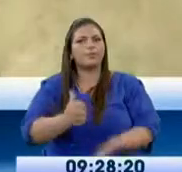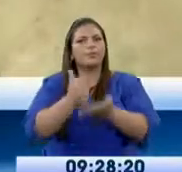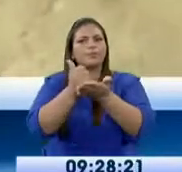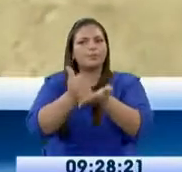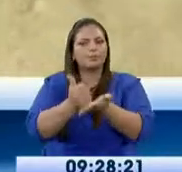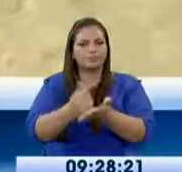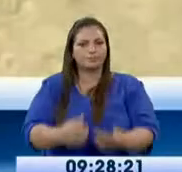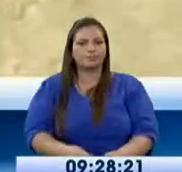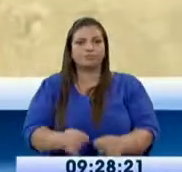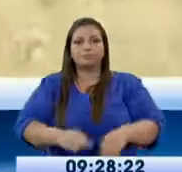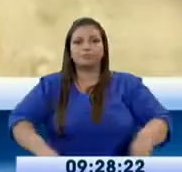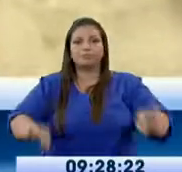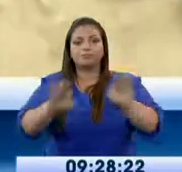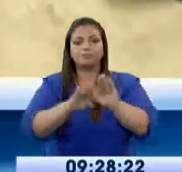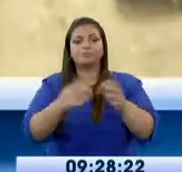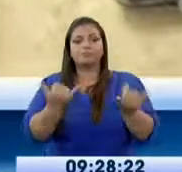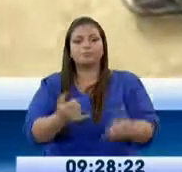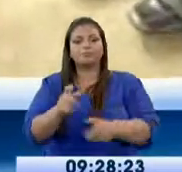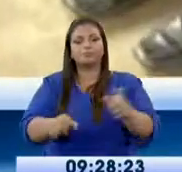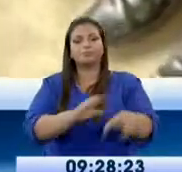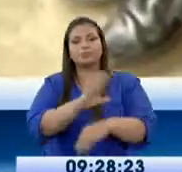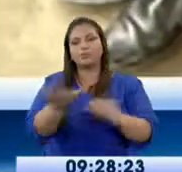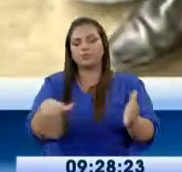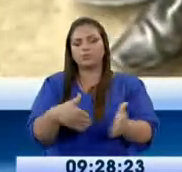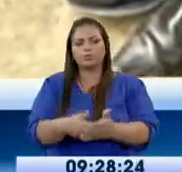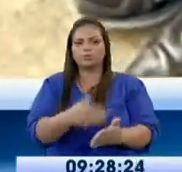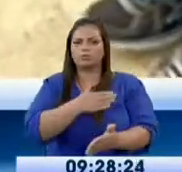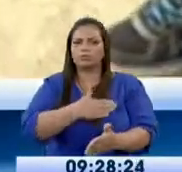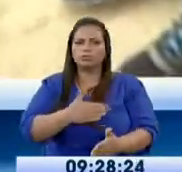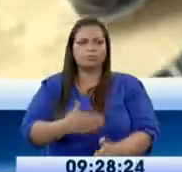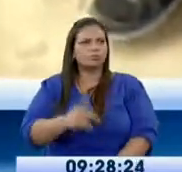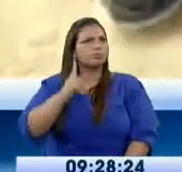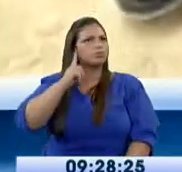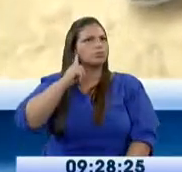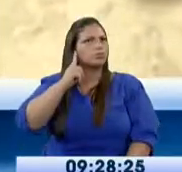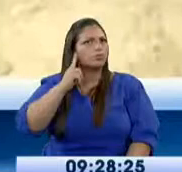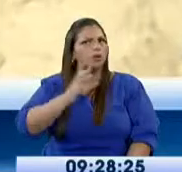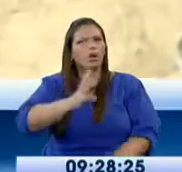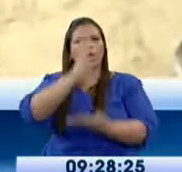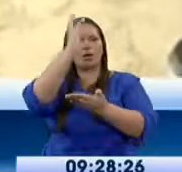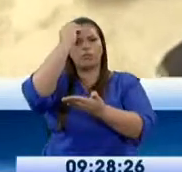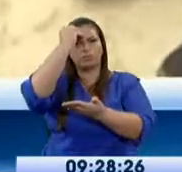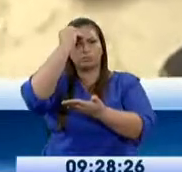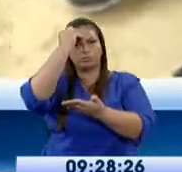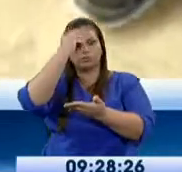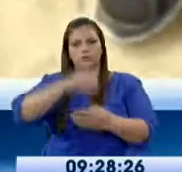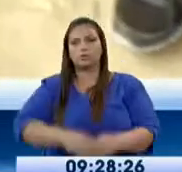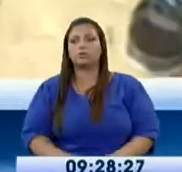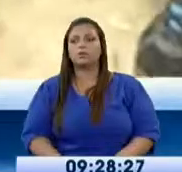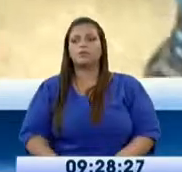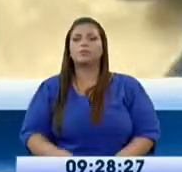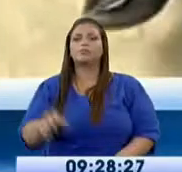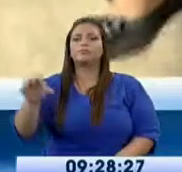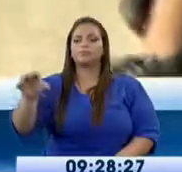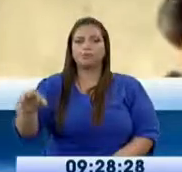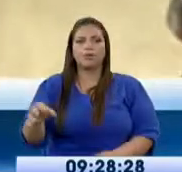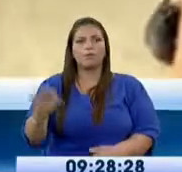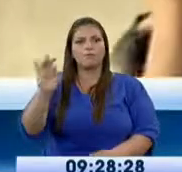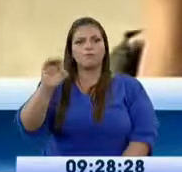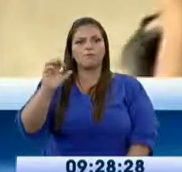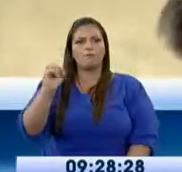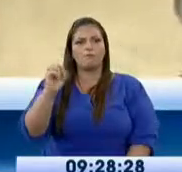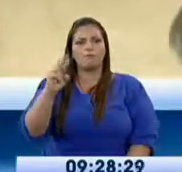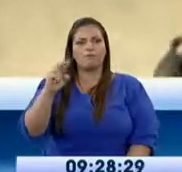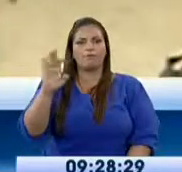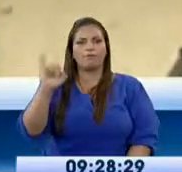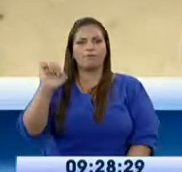que en el Distrito 8 tenemos 6 unidades operativas, Flor 1, Flor 2, Flor 3, tenemos una en el Fortín, contamos